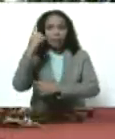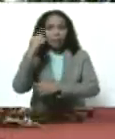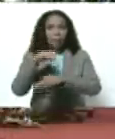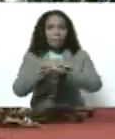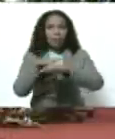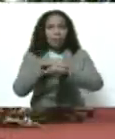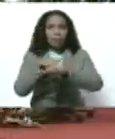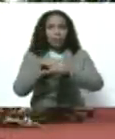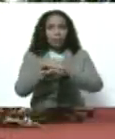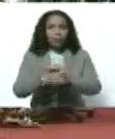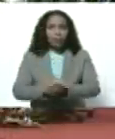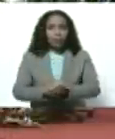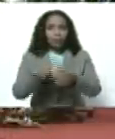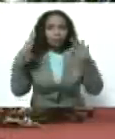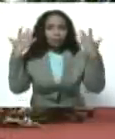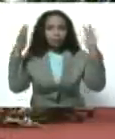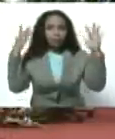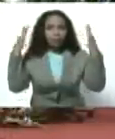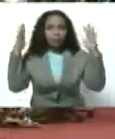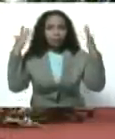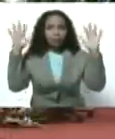Kerry.